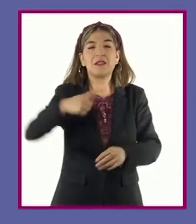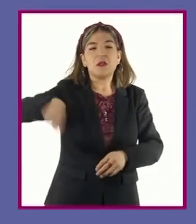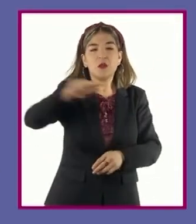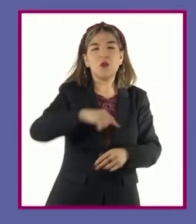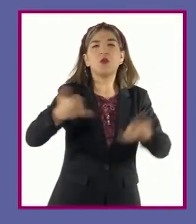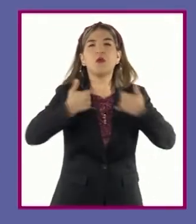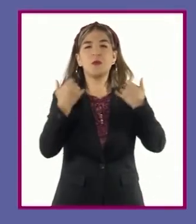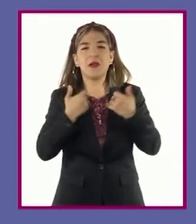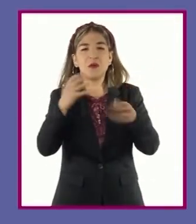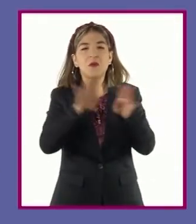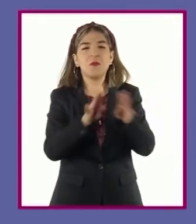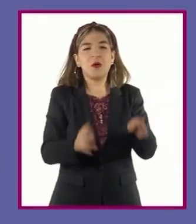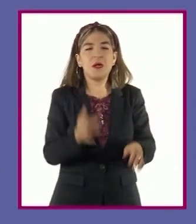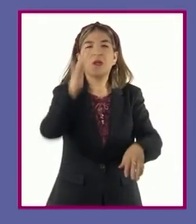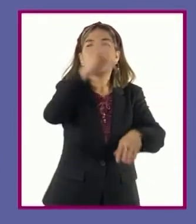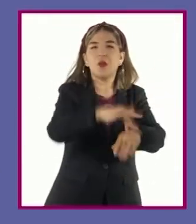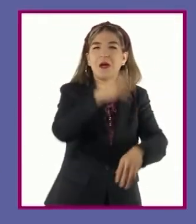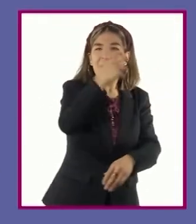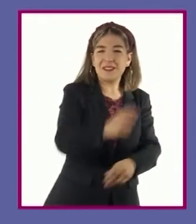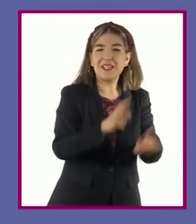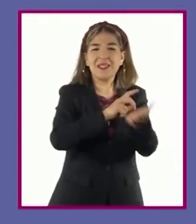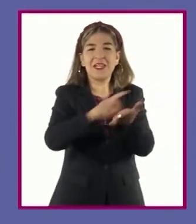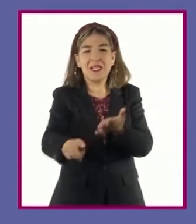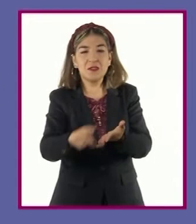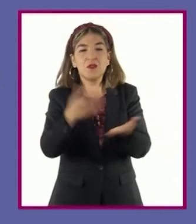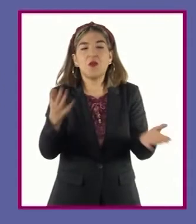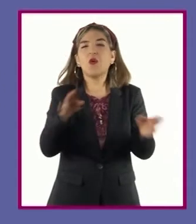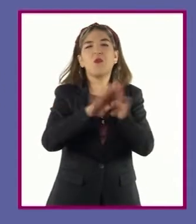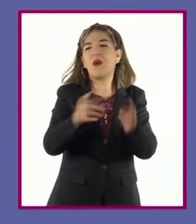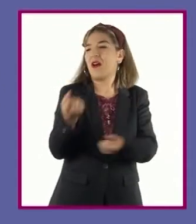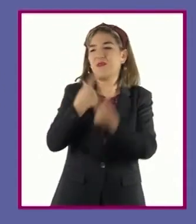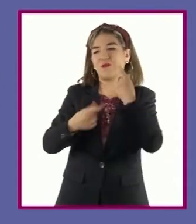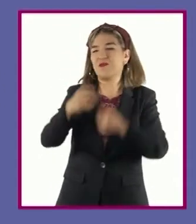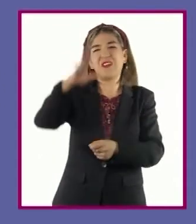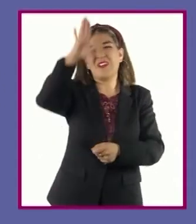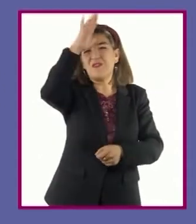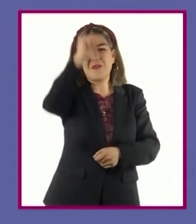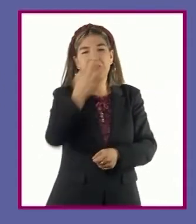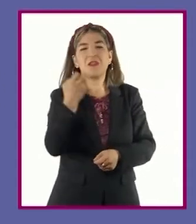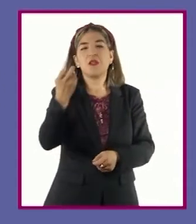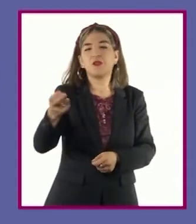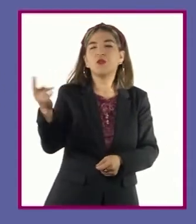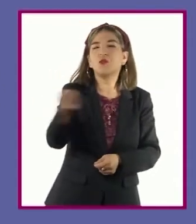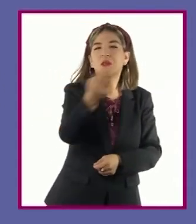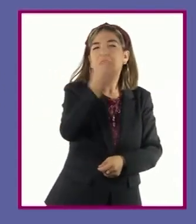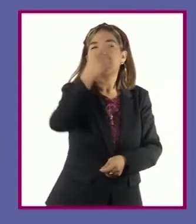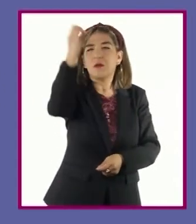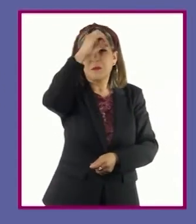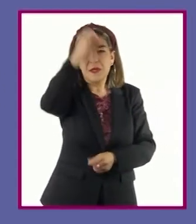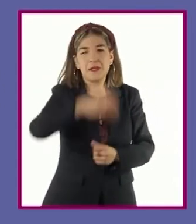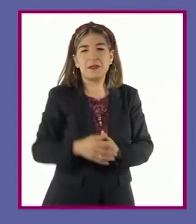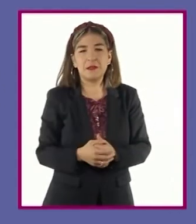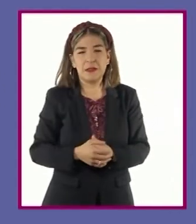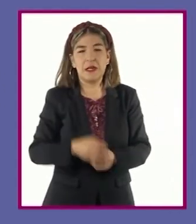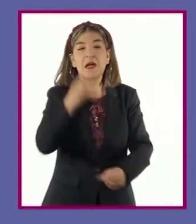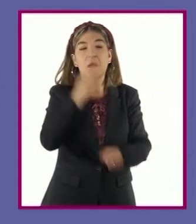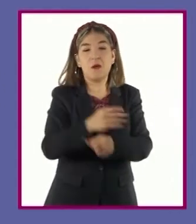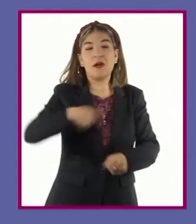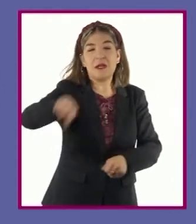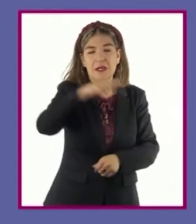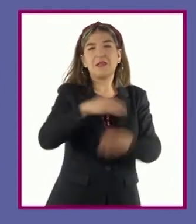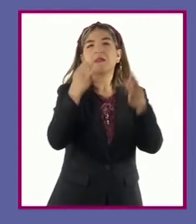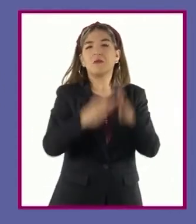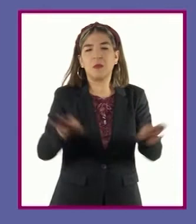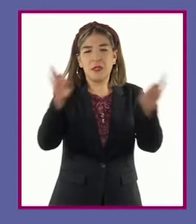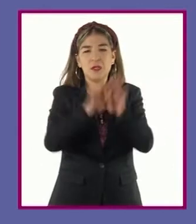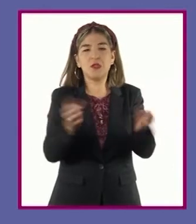de otros grupos en la manera en la que se expresan, ¿no? Que a veces no estamos de acuerdo. ¿Ustedes qué opinan? Hay un fenómeno importante que se